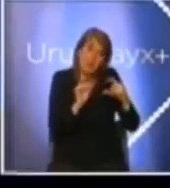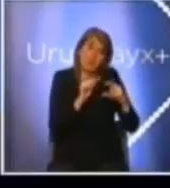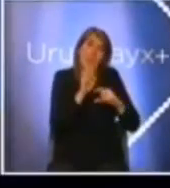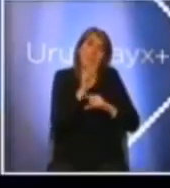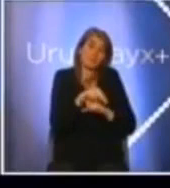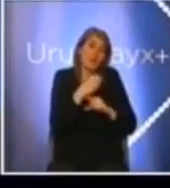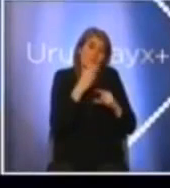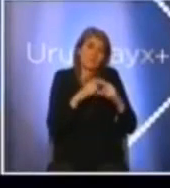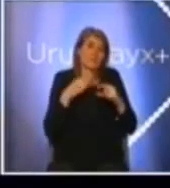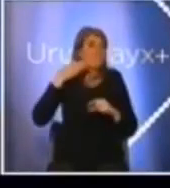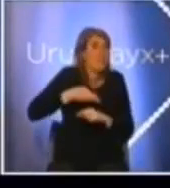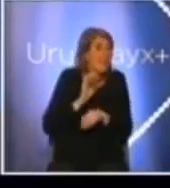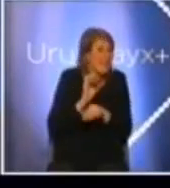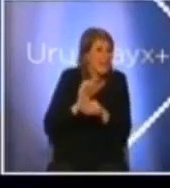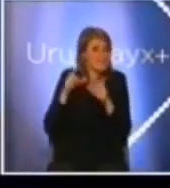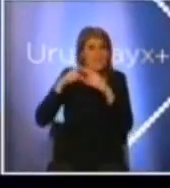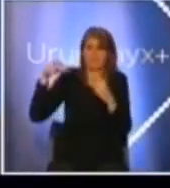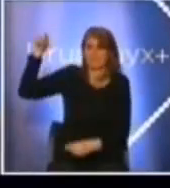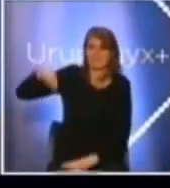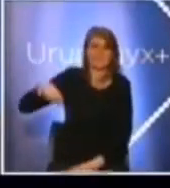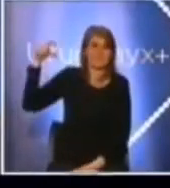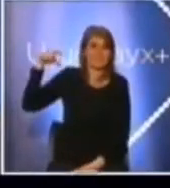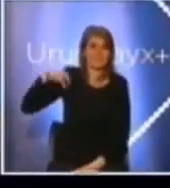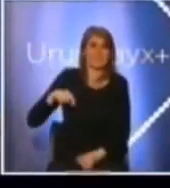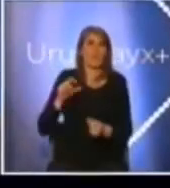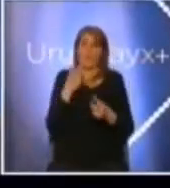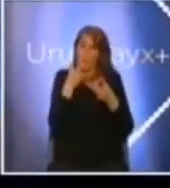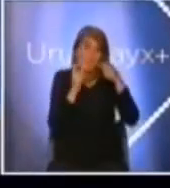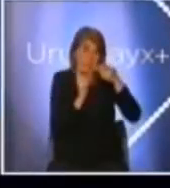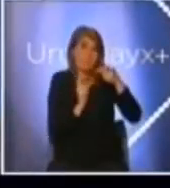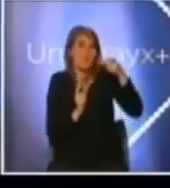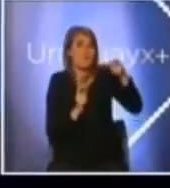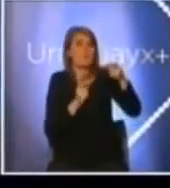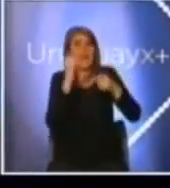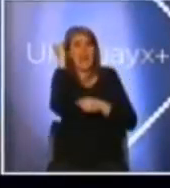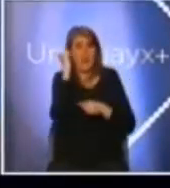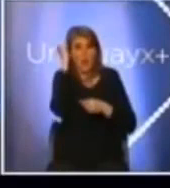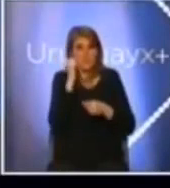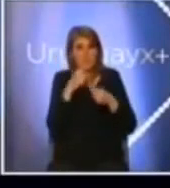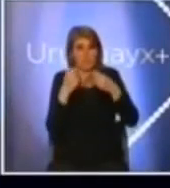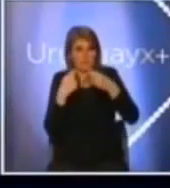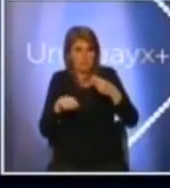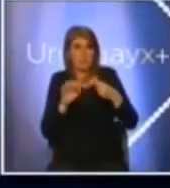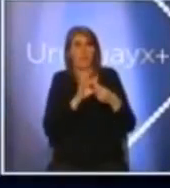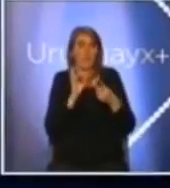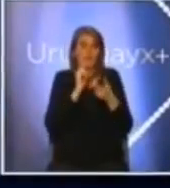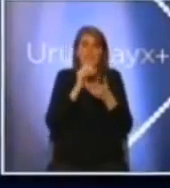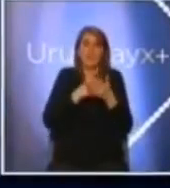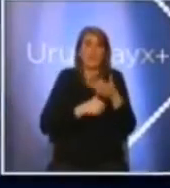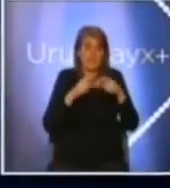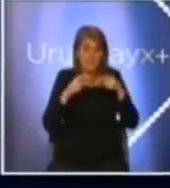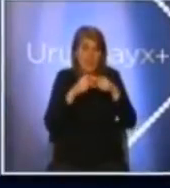para marcar asistencia a clase, a modo de boletera en el transporte colectivo y tener descuentos u otros beneficios en